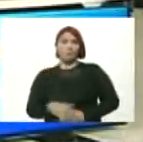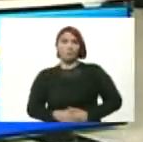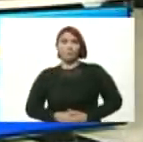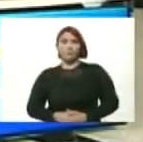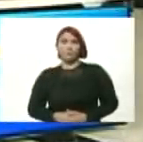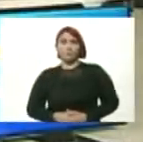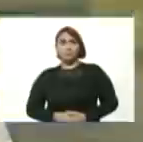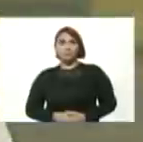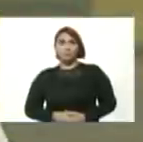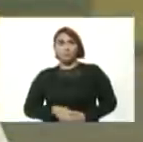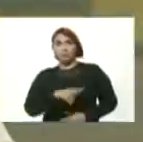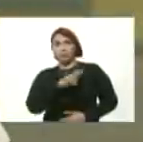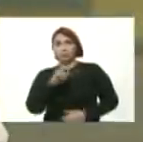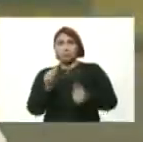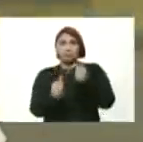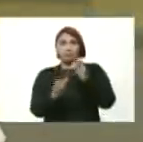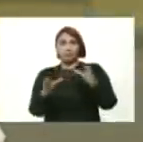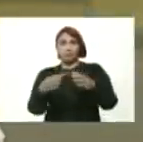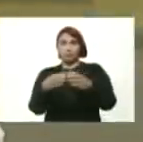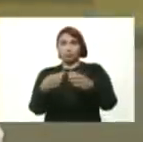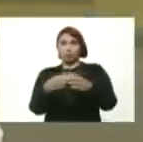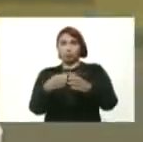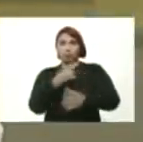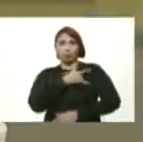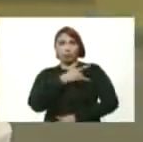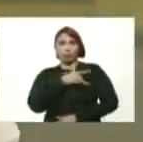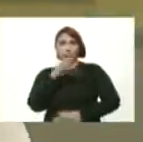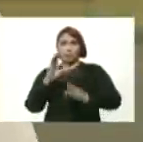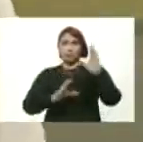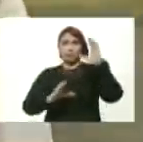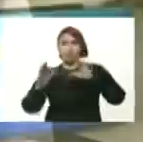de la salud doctora carmen